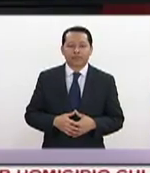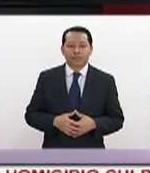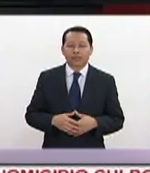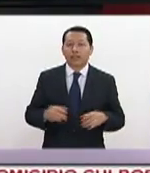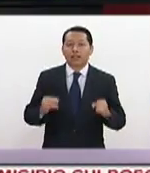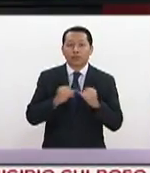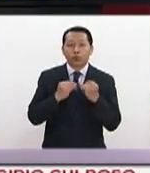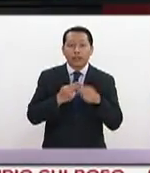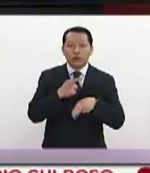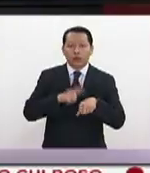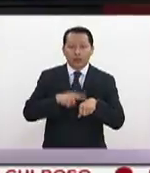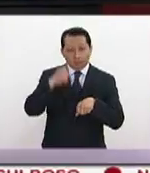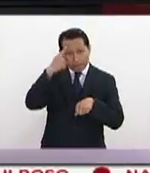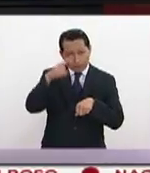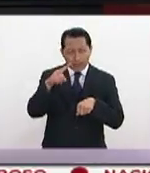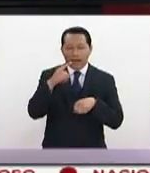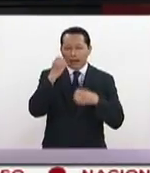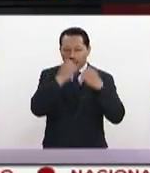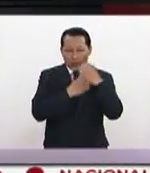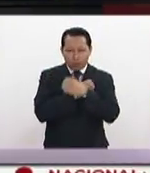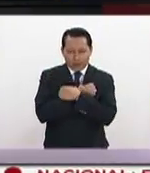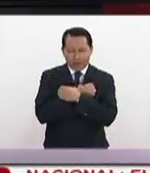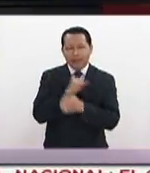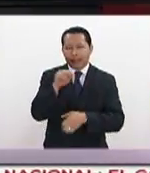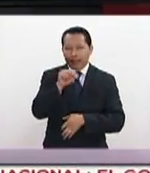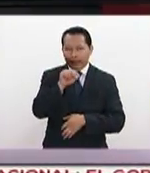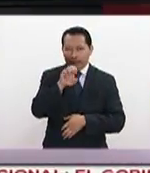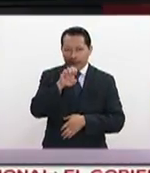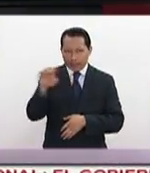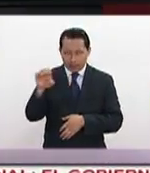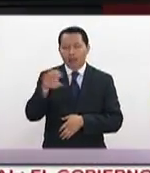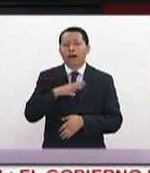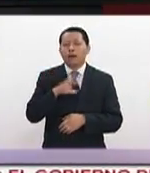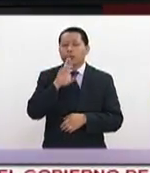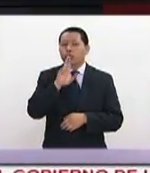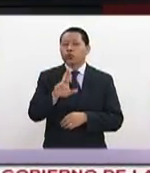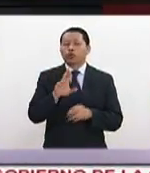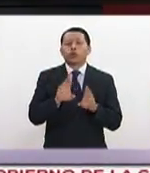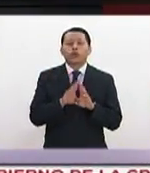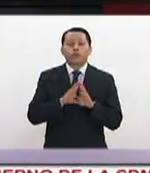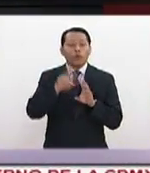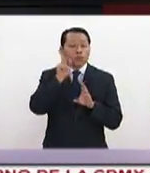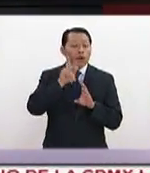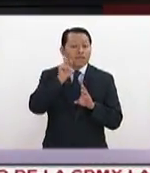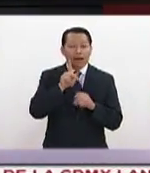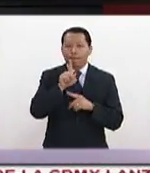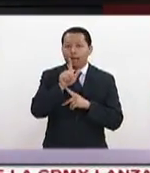El Instituto Nacional para la Evaluación de la Educación dio a conocer los resultados de la prueba Planea 2017.